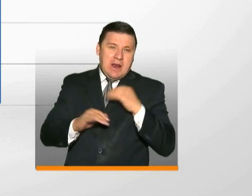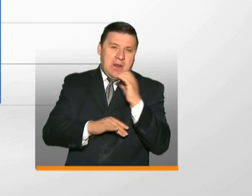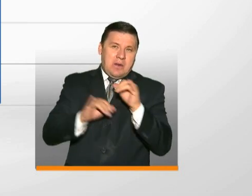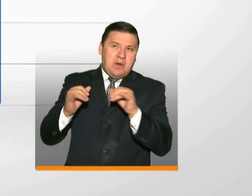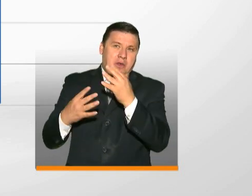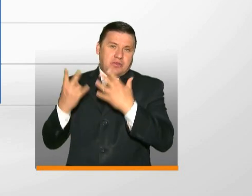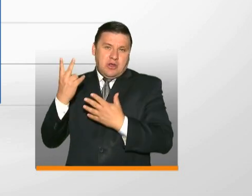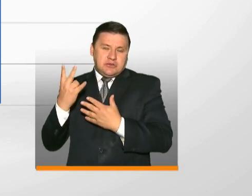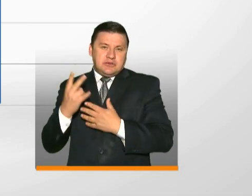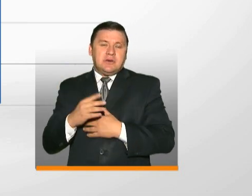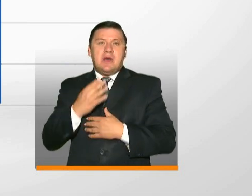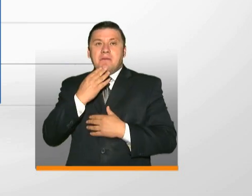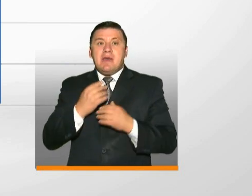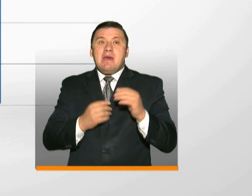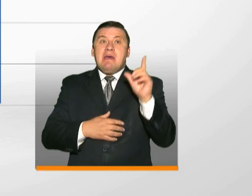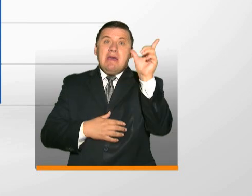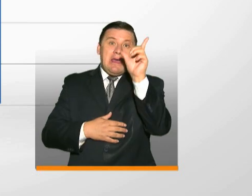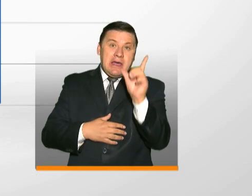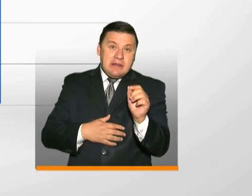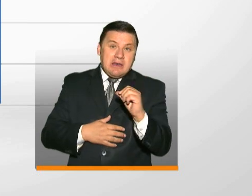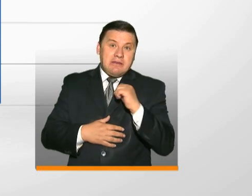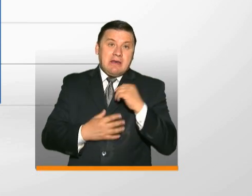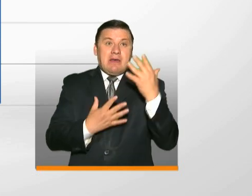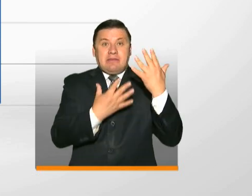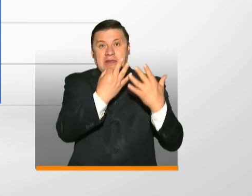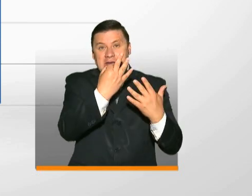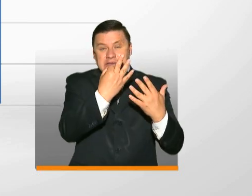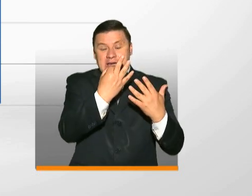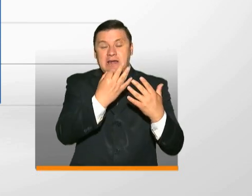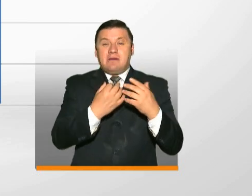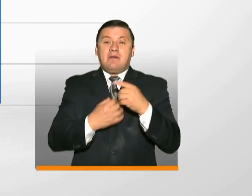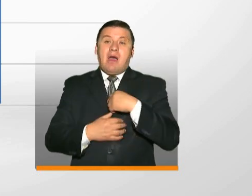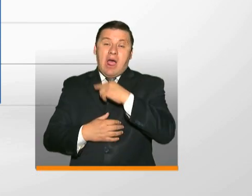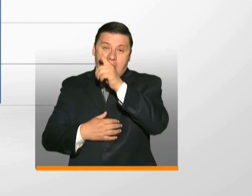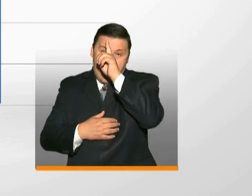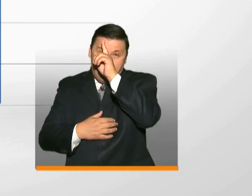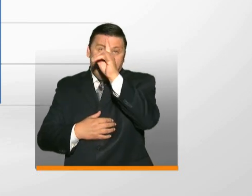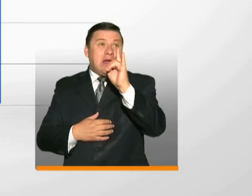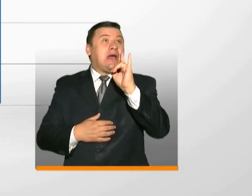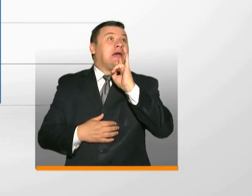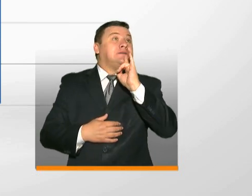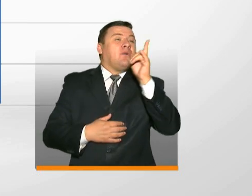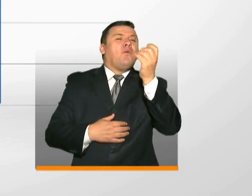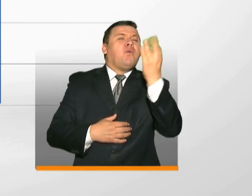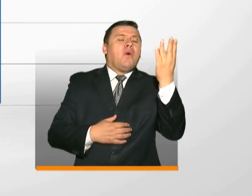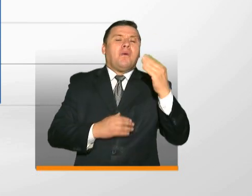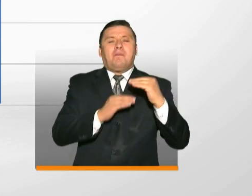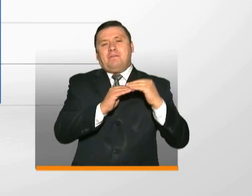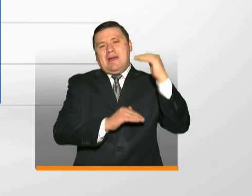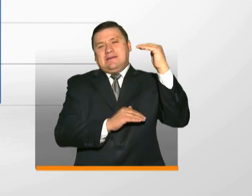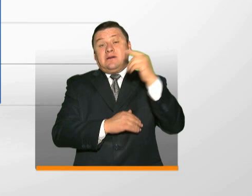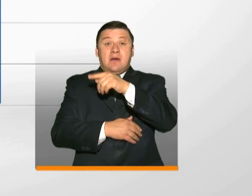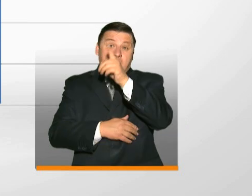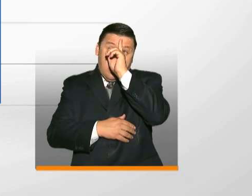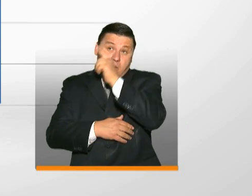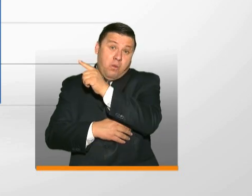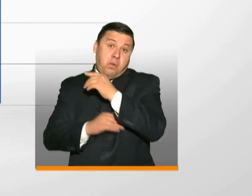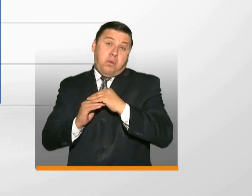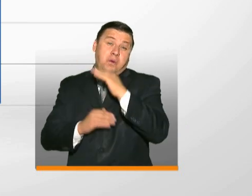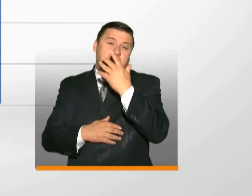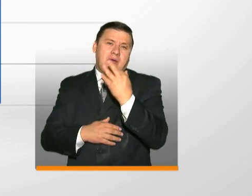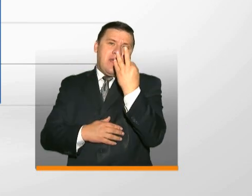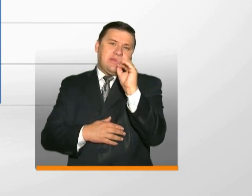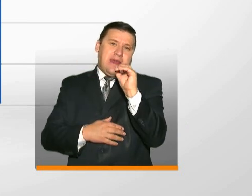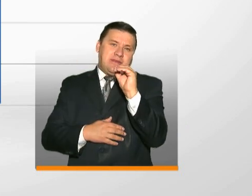12. Países como Italia tienen 13 y países como Alemania o los Estados Unidos superan, en el caso de Alemania, se acerca a